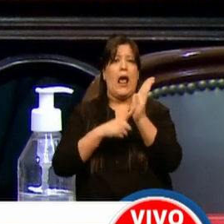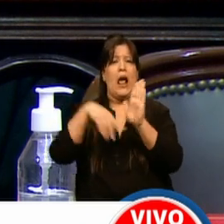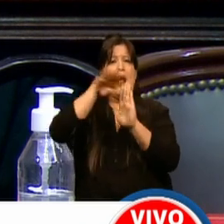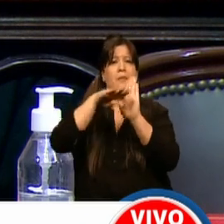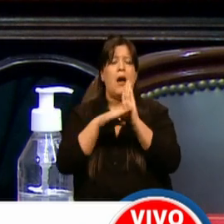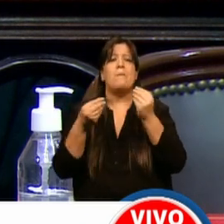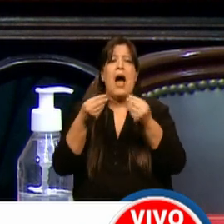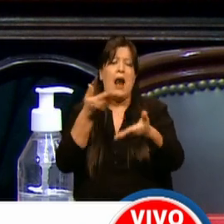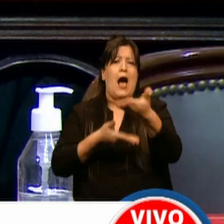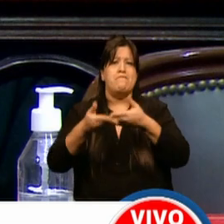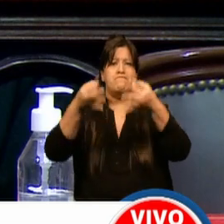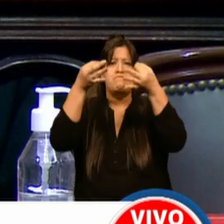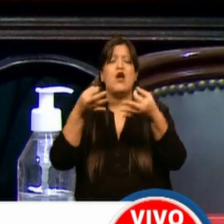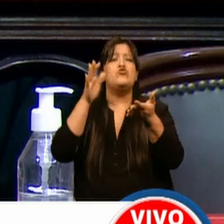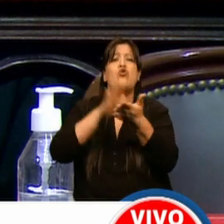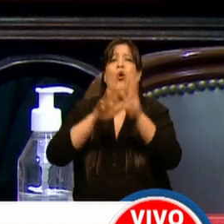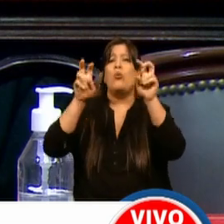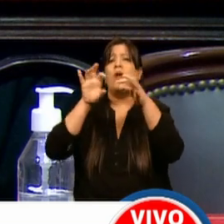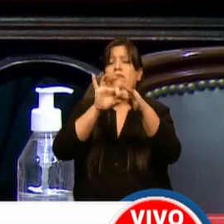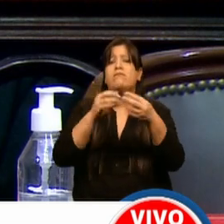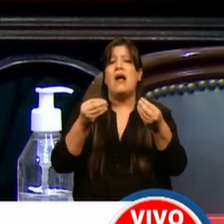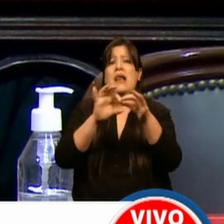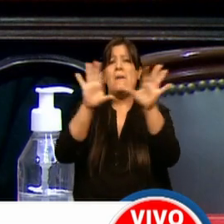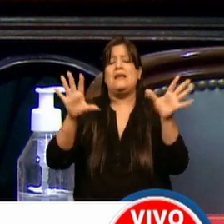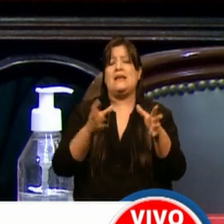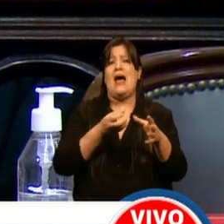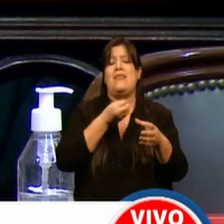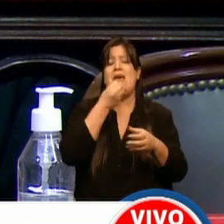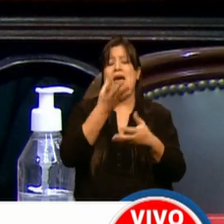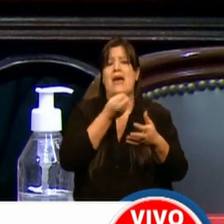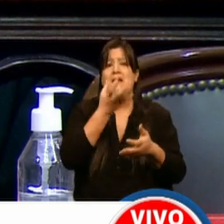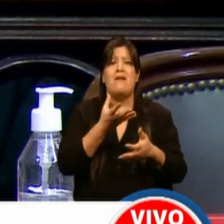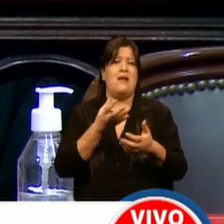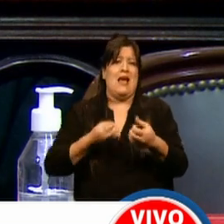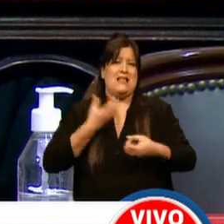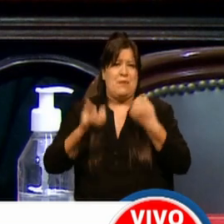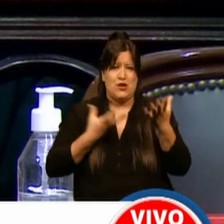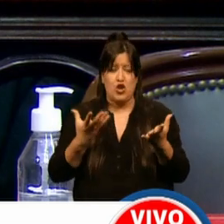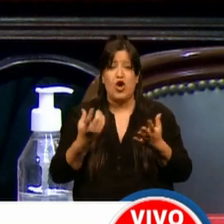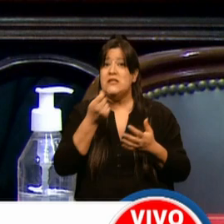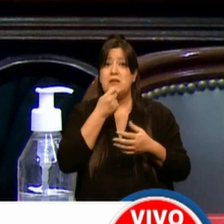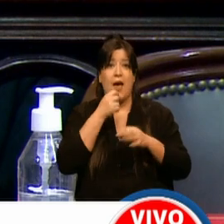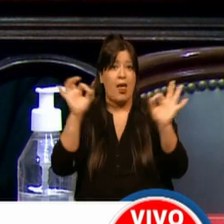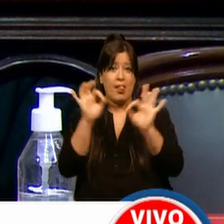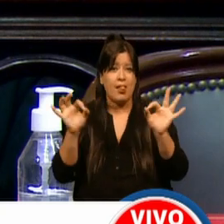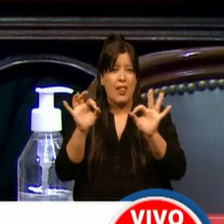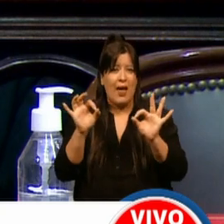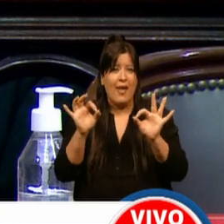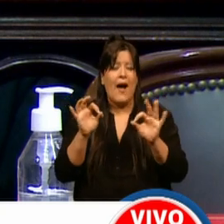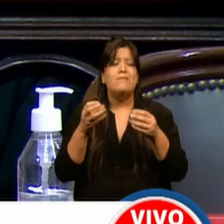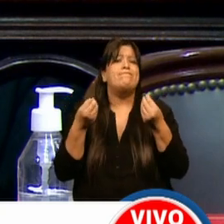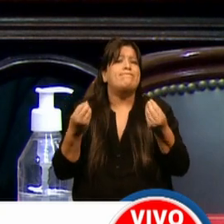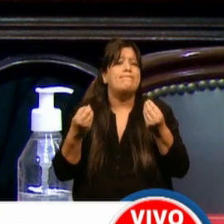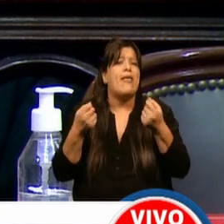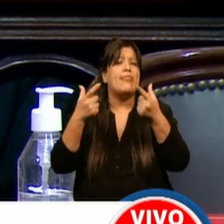convivencia en términos de la libertad de prensa y de expresión y si no lo hacemos lo que